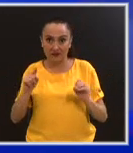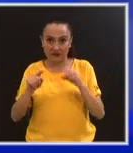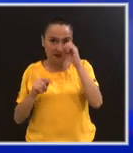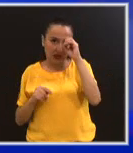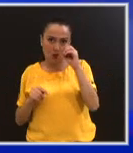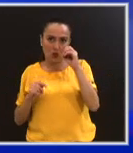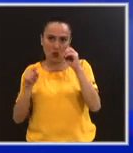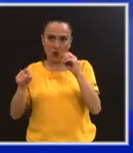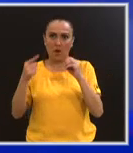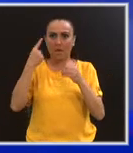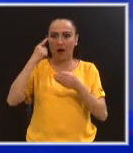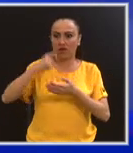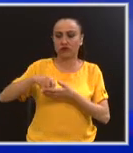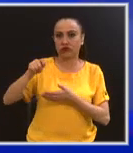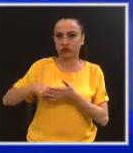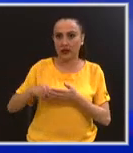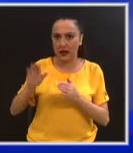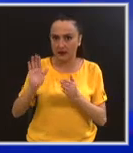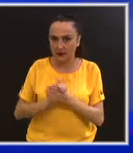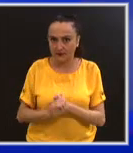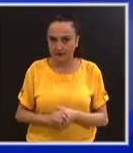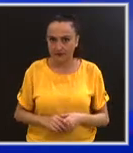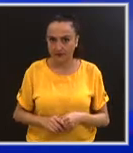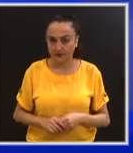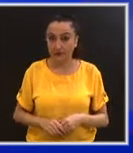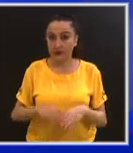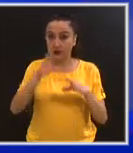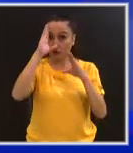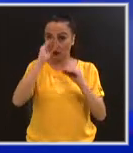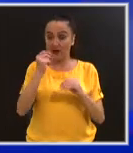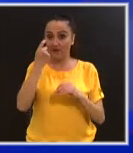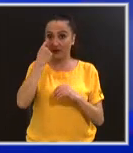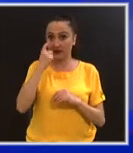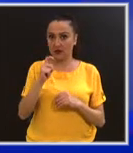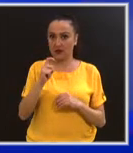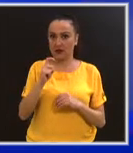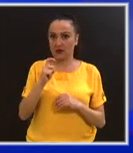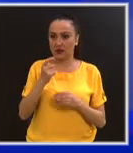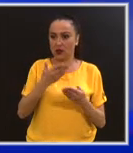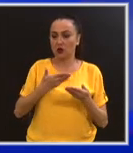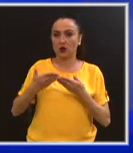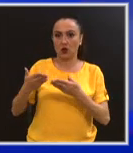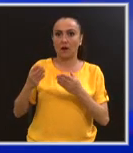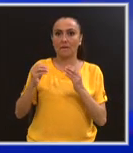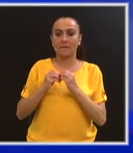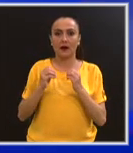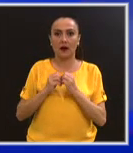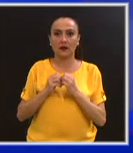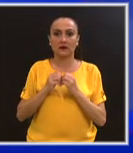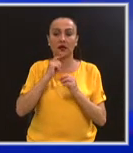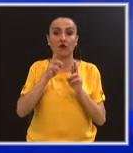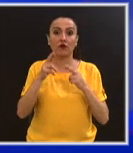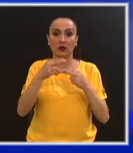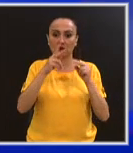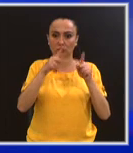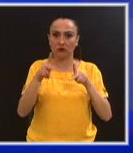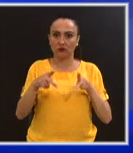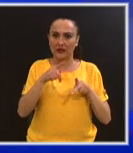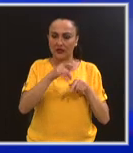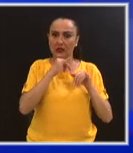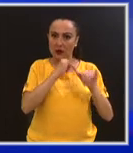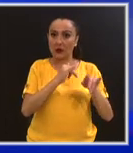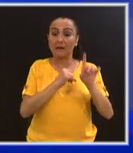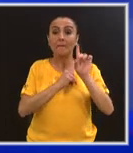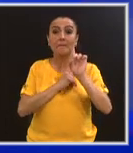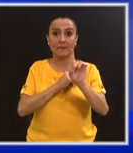notarial para eh casarse informábamos que la fiscalía remitió recibió más bien por parte del registro civil esa denuncia